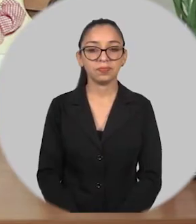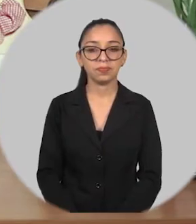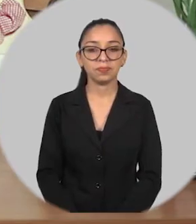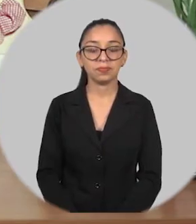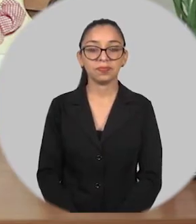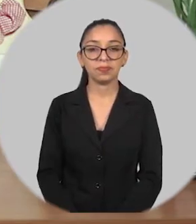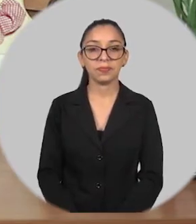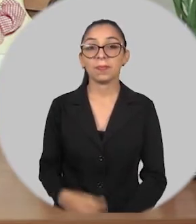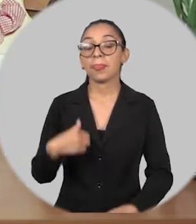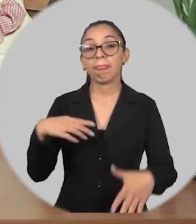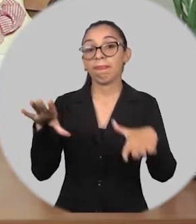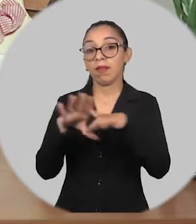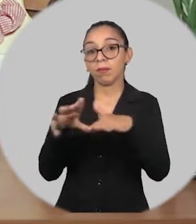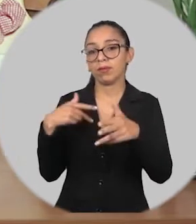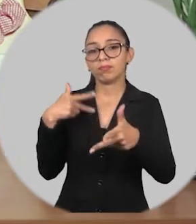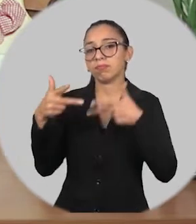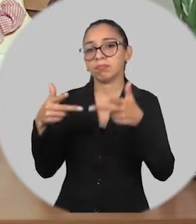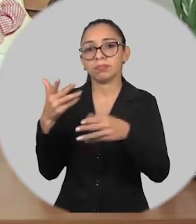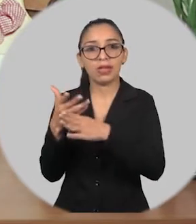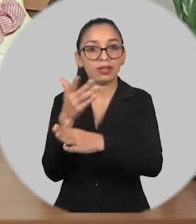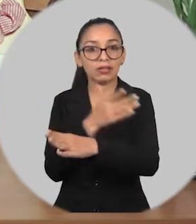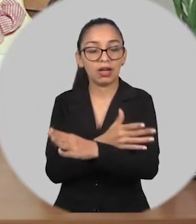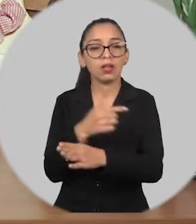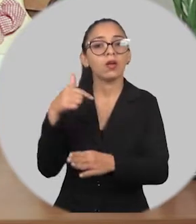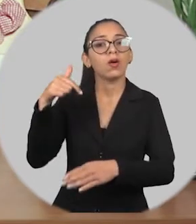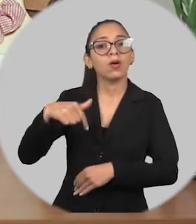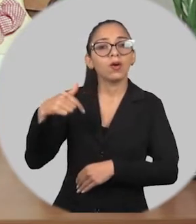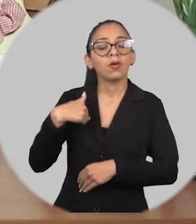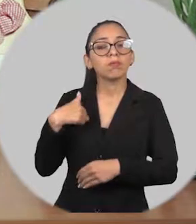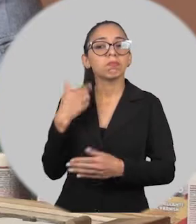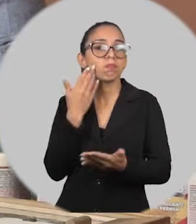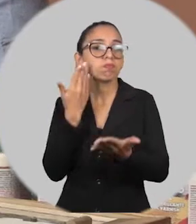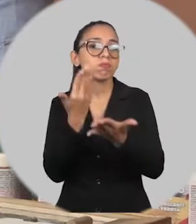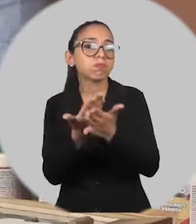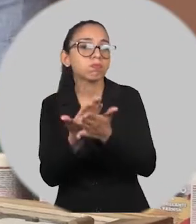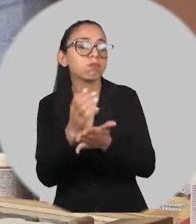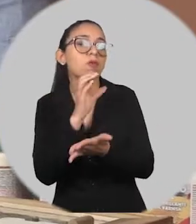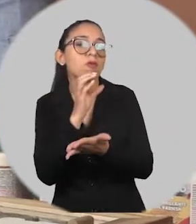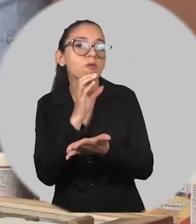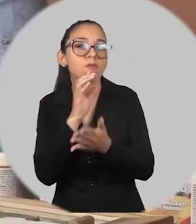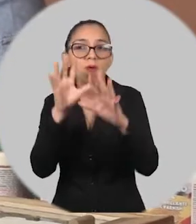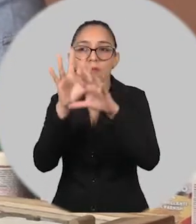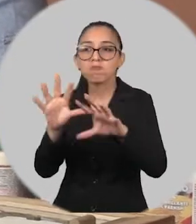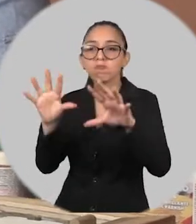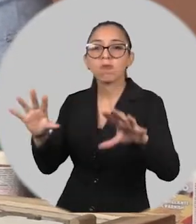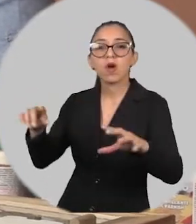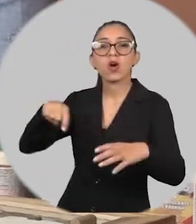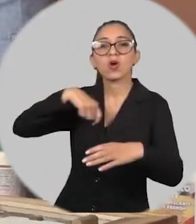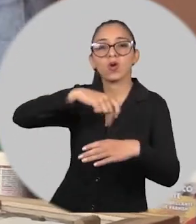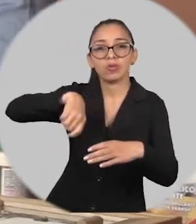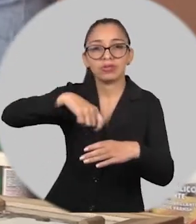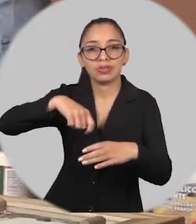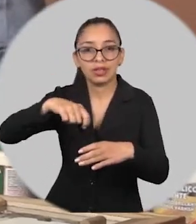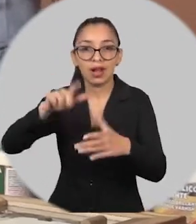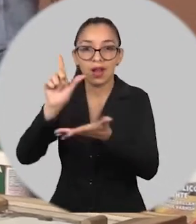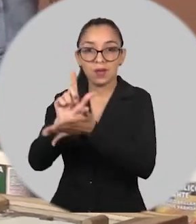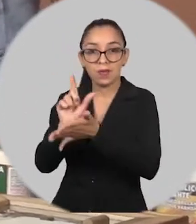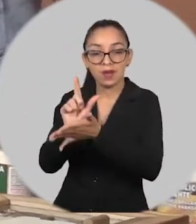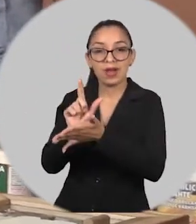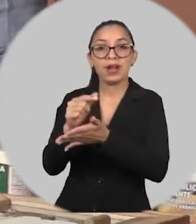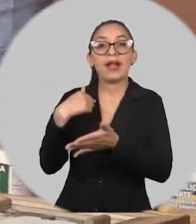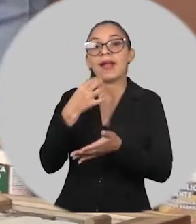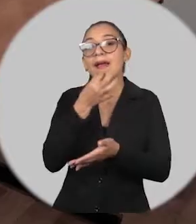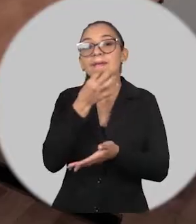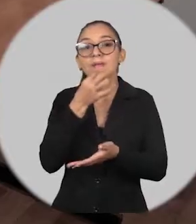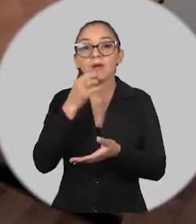Como les decía, la propuesta que les traigo hoy es poder decorar nuestra cocina y con elementos que tenemos en ella. De repente los frasquitos